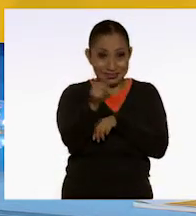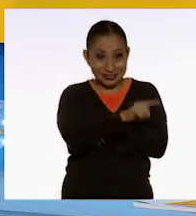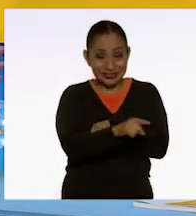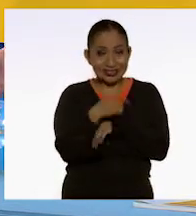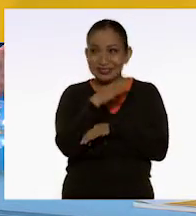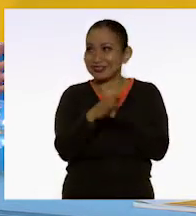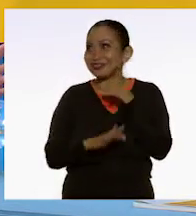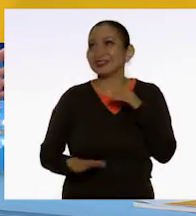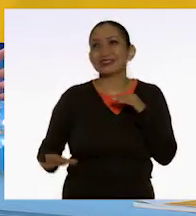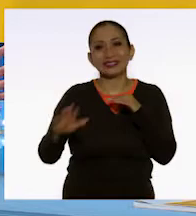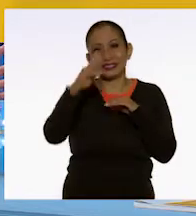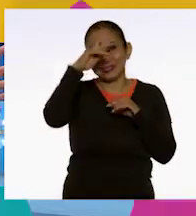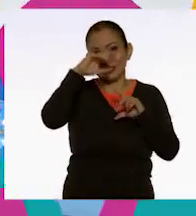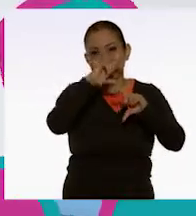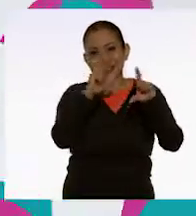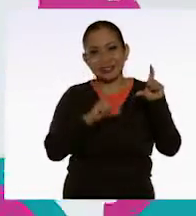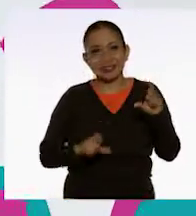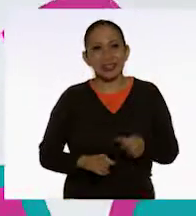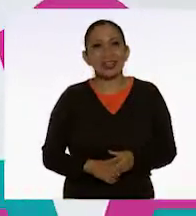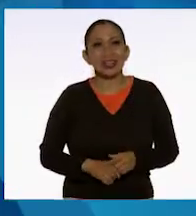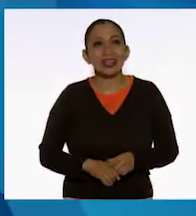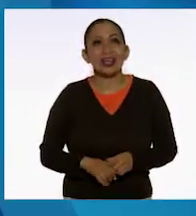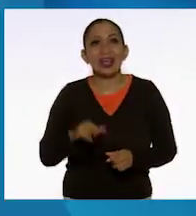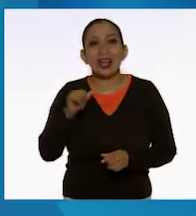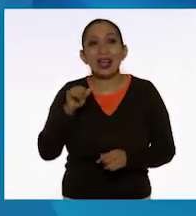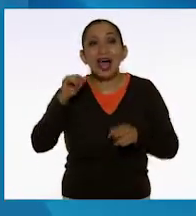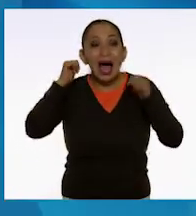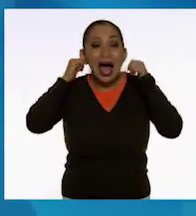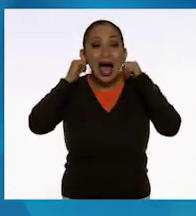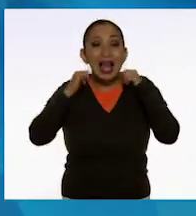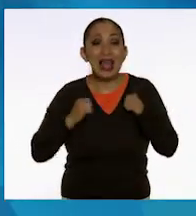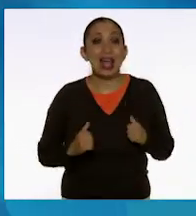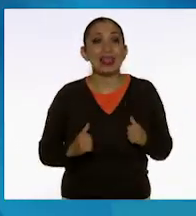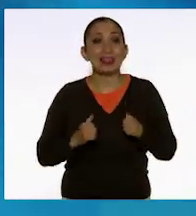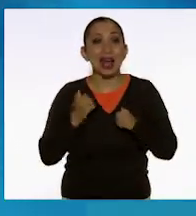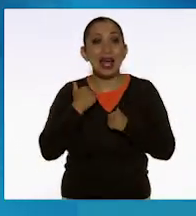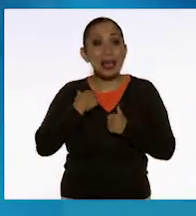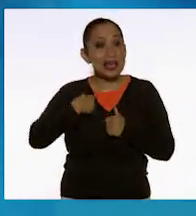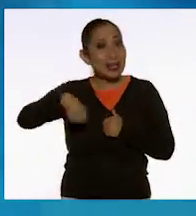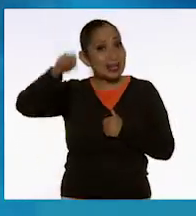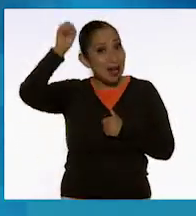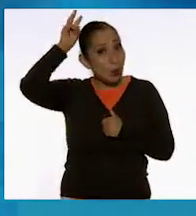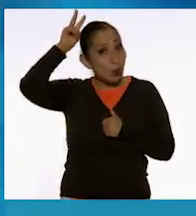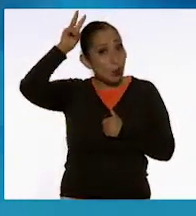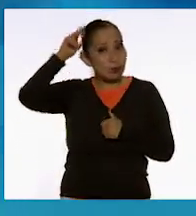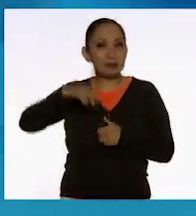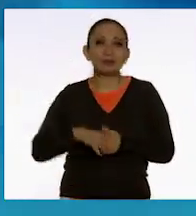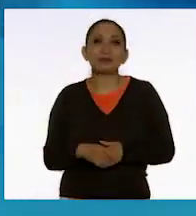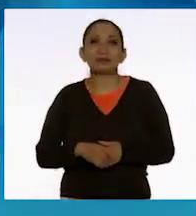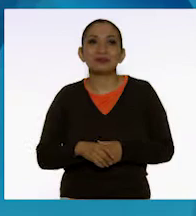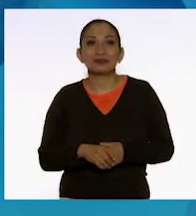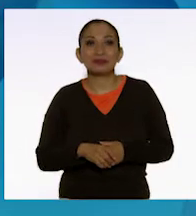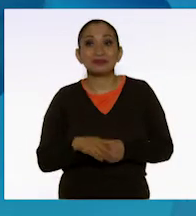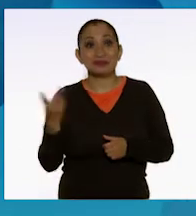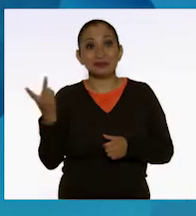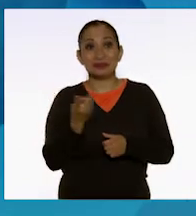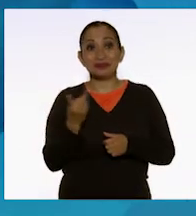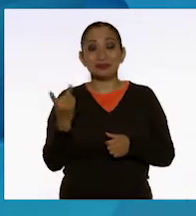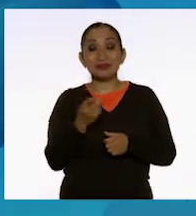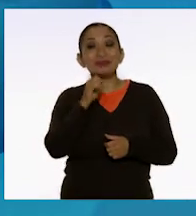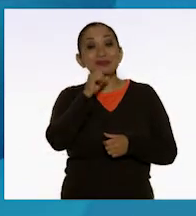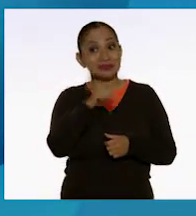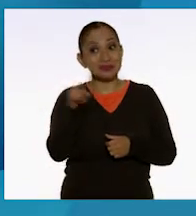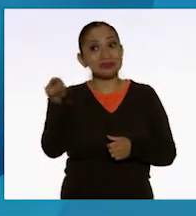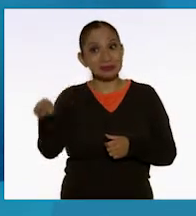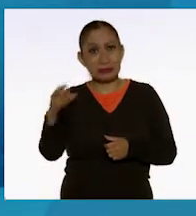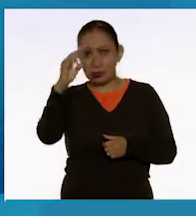de todo México, Alejandra y Raúl. Bien, así es. Ale y Raulito, además de